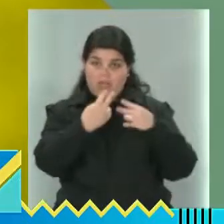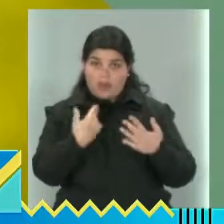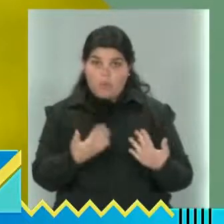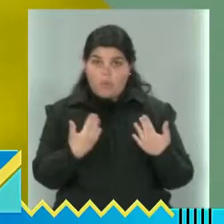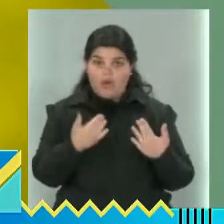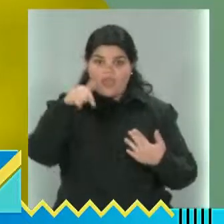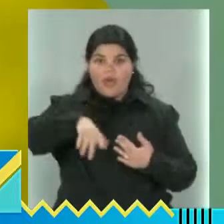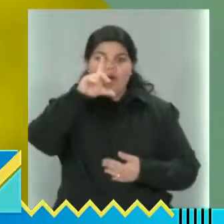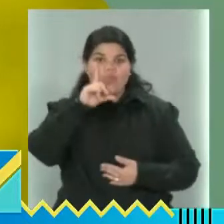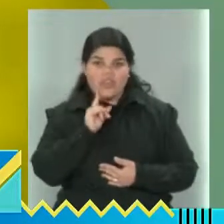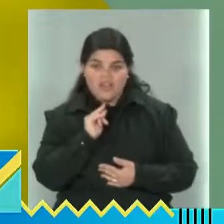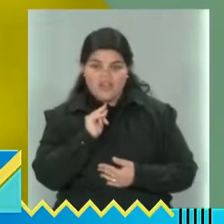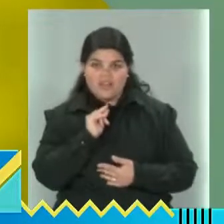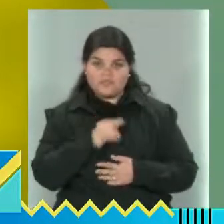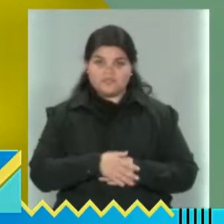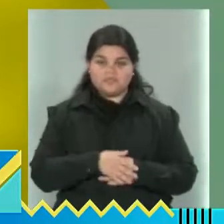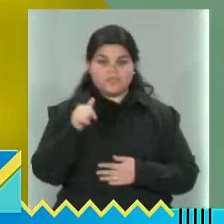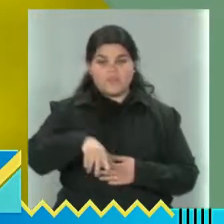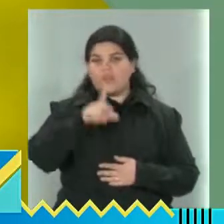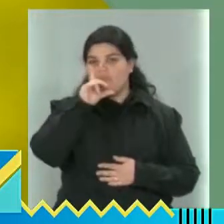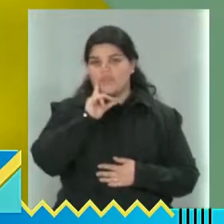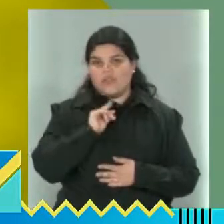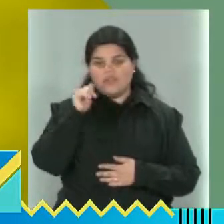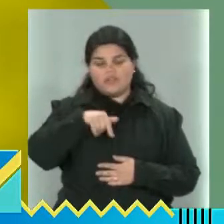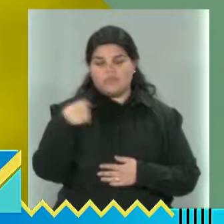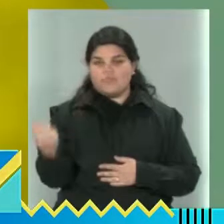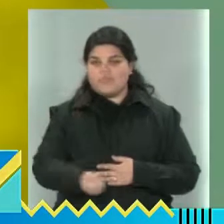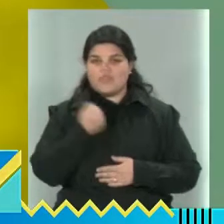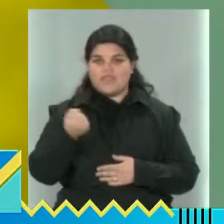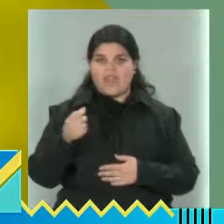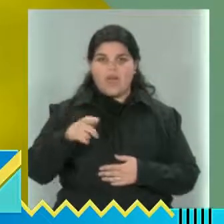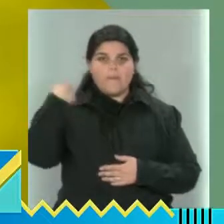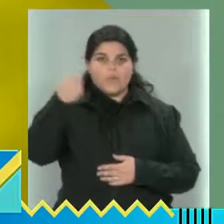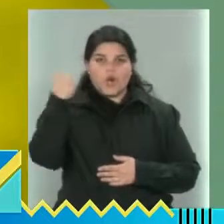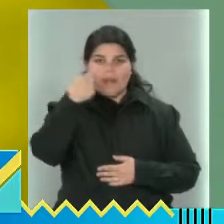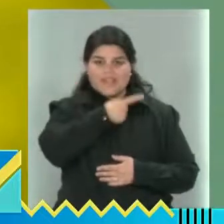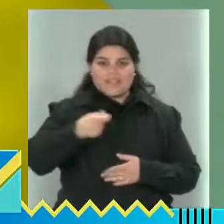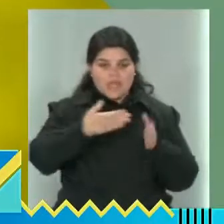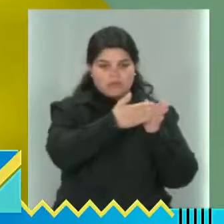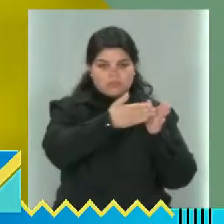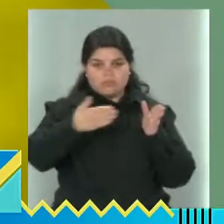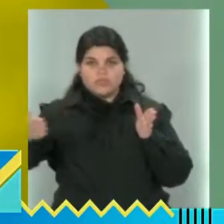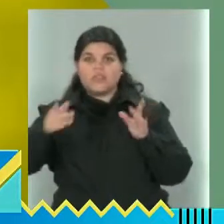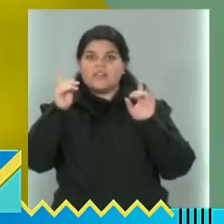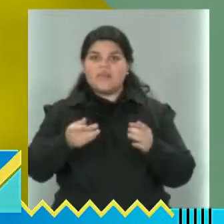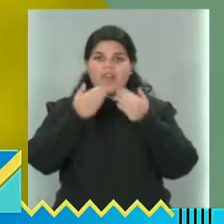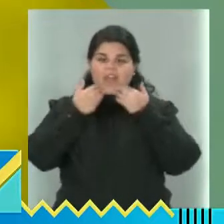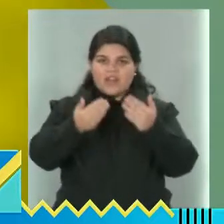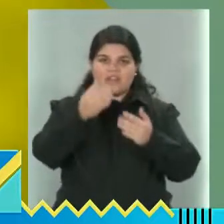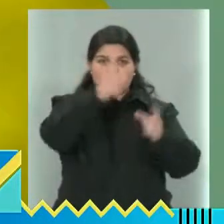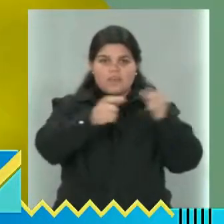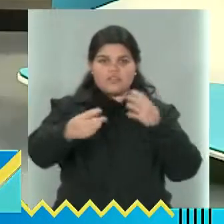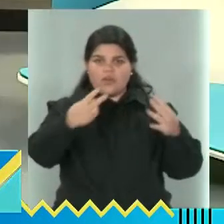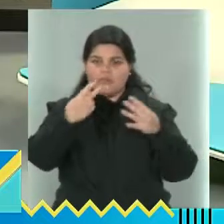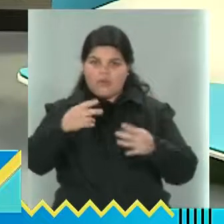www.universidad.com.ar. Hoy va a ser un día que no solo de recorrido de todo lo que ha pasado en estos 100 programas, sino también de agradecimiento a toda la gente que hizo posible